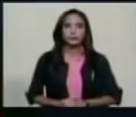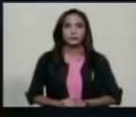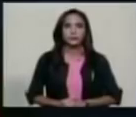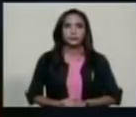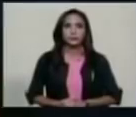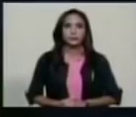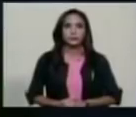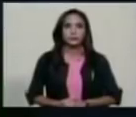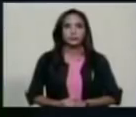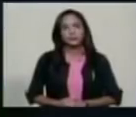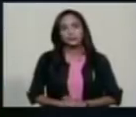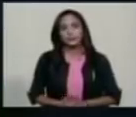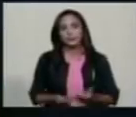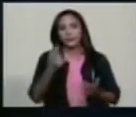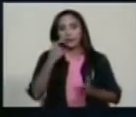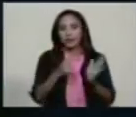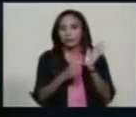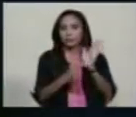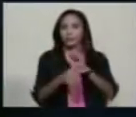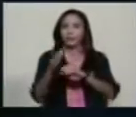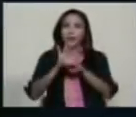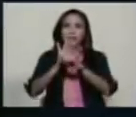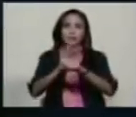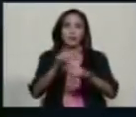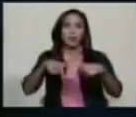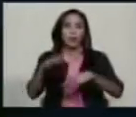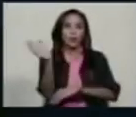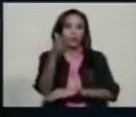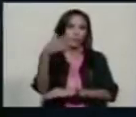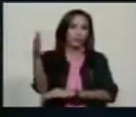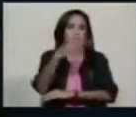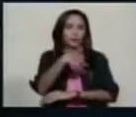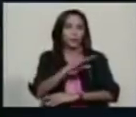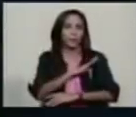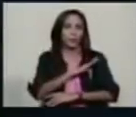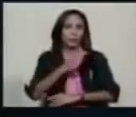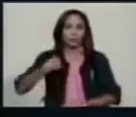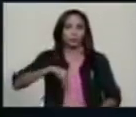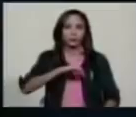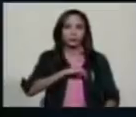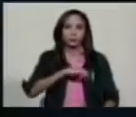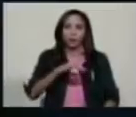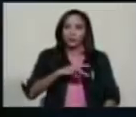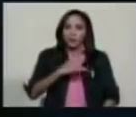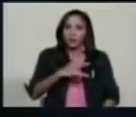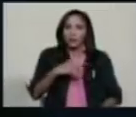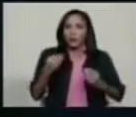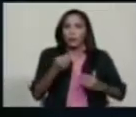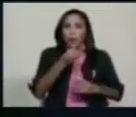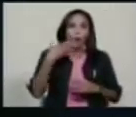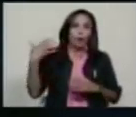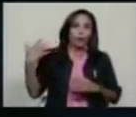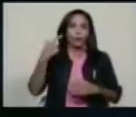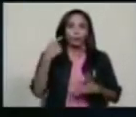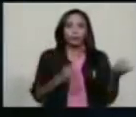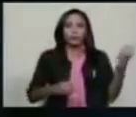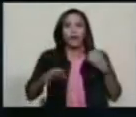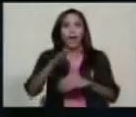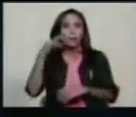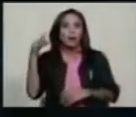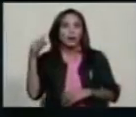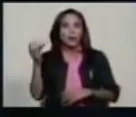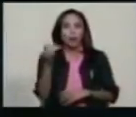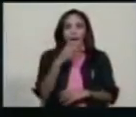Internacional. No tenemos cómo perder. Lleven la bandera, mire, esta bandera nos pertenece a todos. Debemos sentirnos orgullosos de este amarillo, azul y rojo. Es la